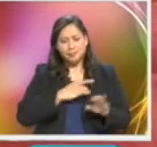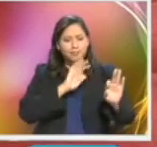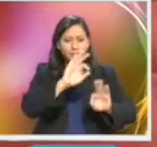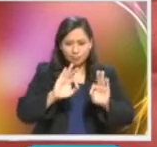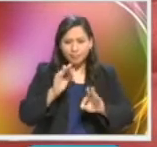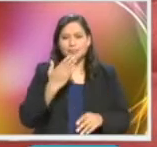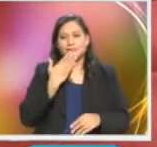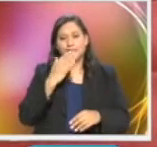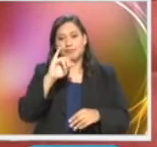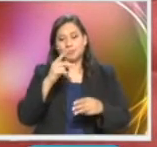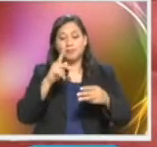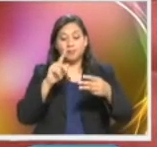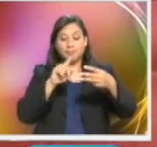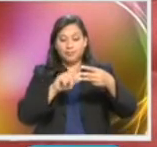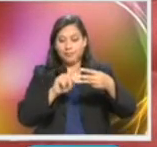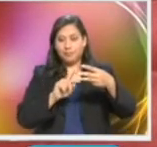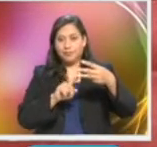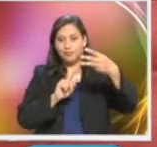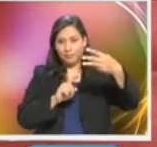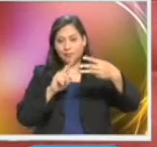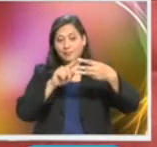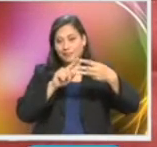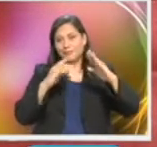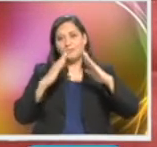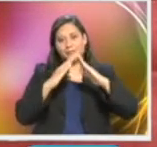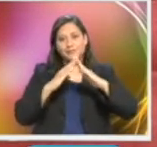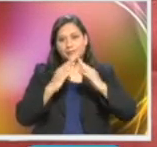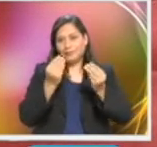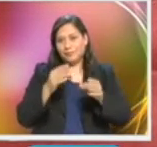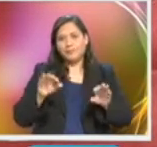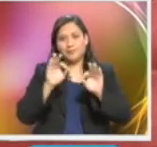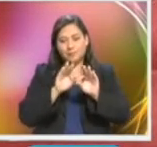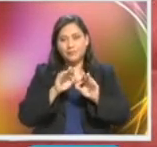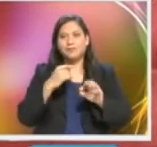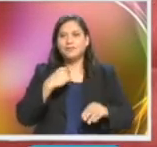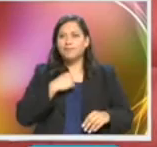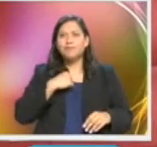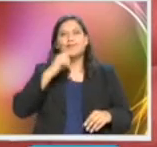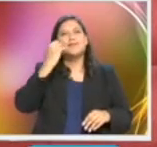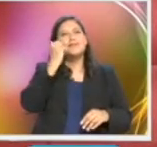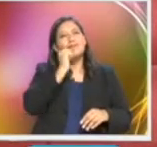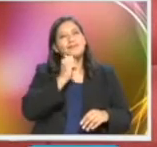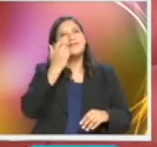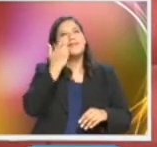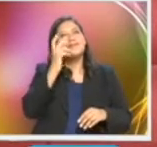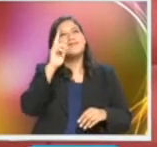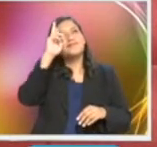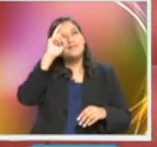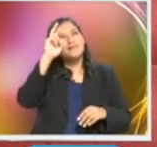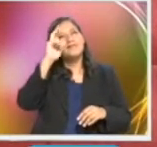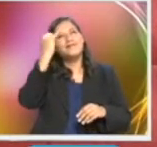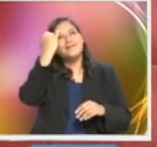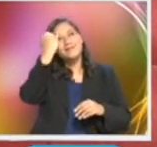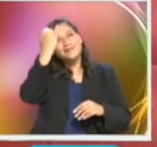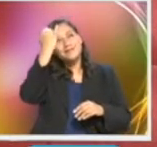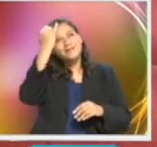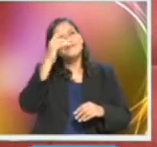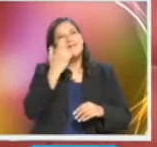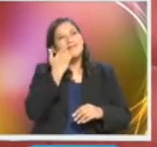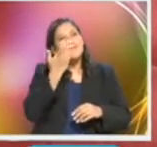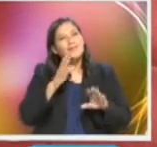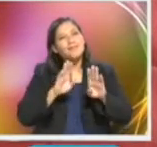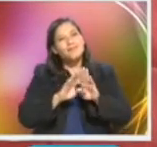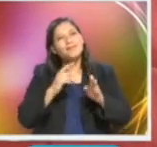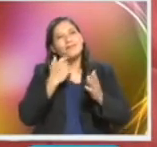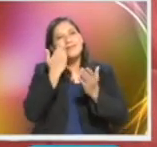las tres necesidades básicas son estas, ¿no? Entonces, la casa es una de ellas. Y todos tenemos la ilusión siempre y las ganas, ¿no? Y es una parte